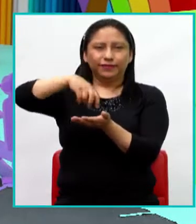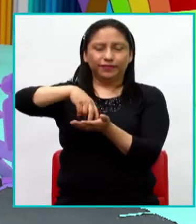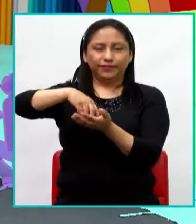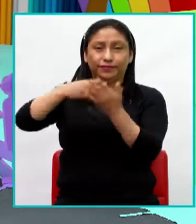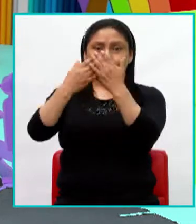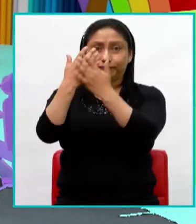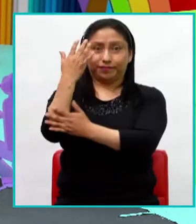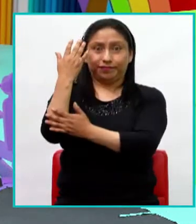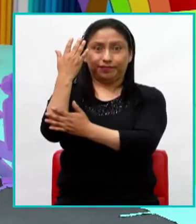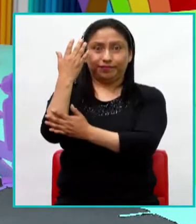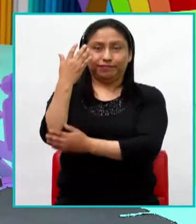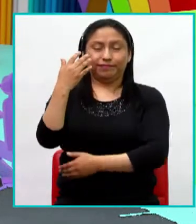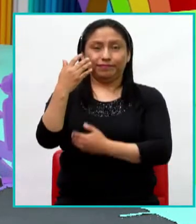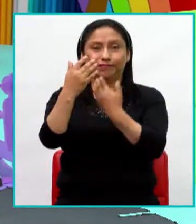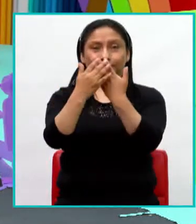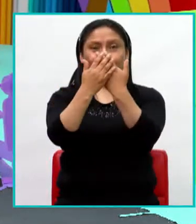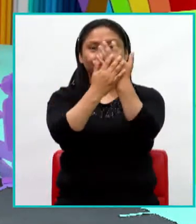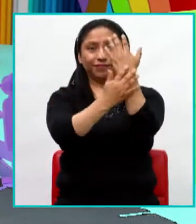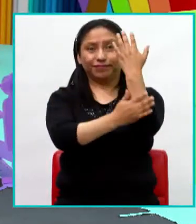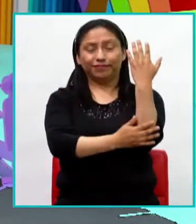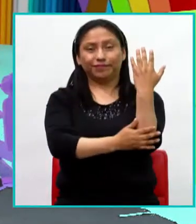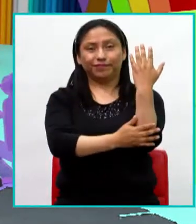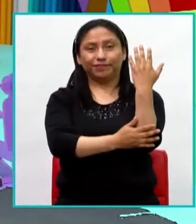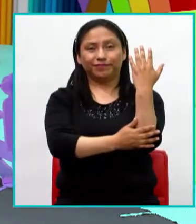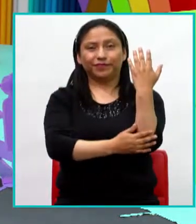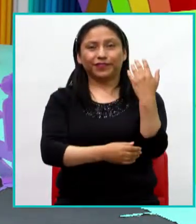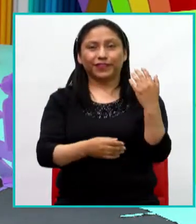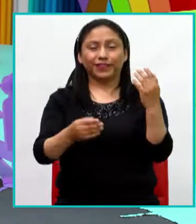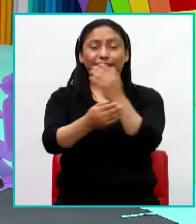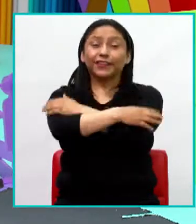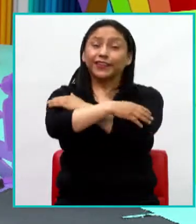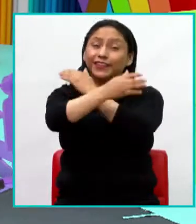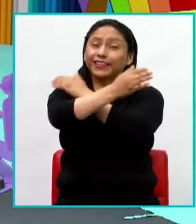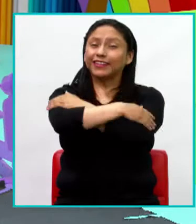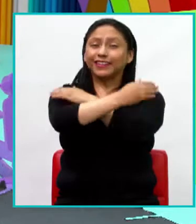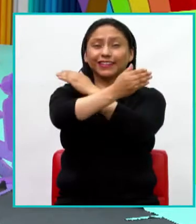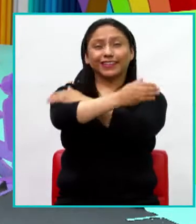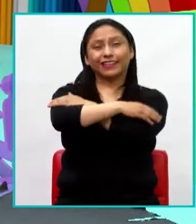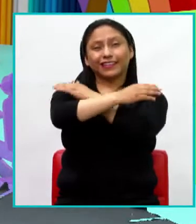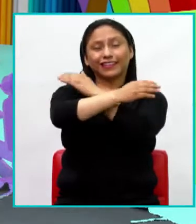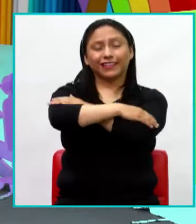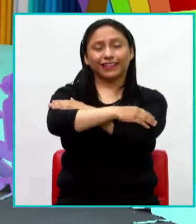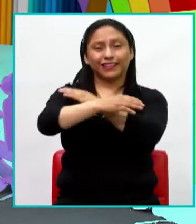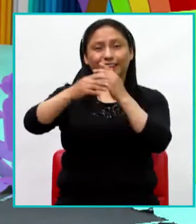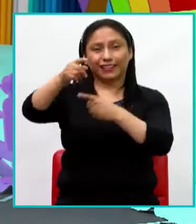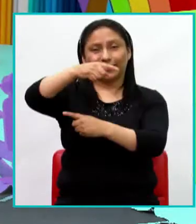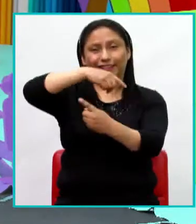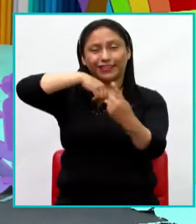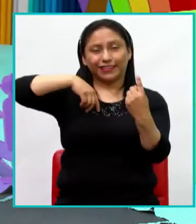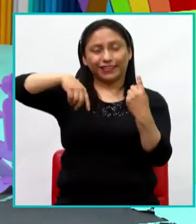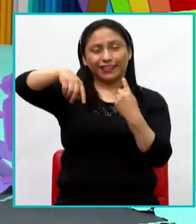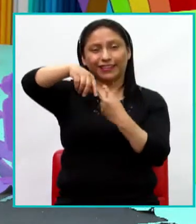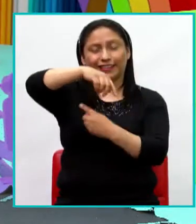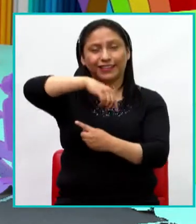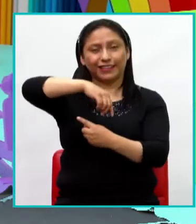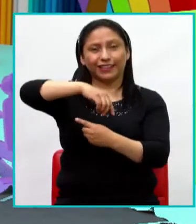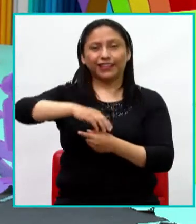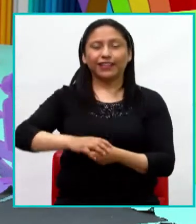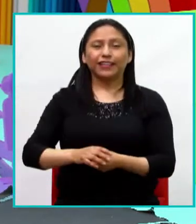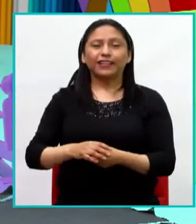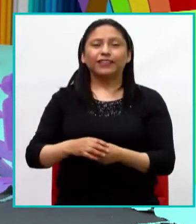Pongo una mano aquí, pongo una mano allá. Saludo, saludo, saludo y una vuelta voy a